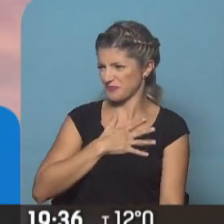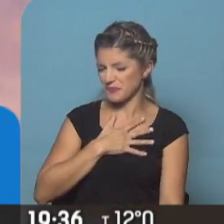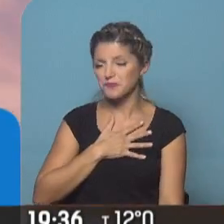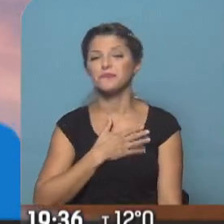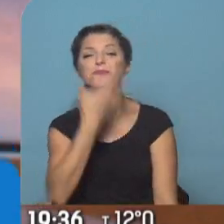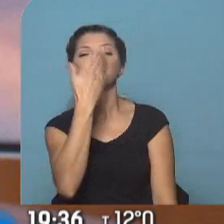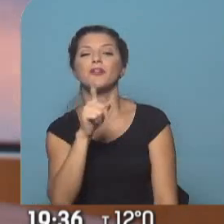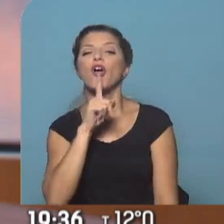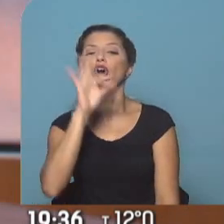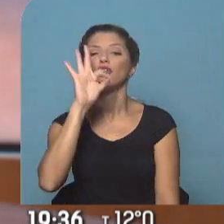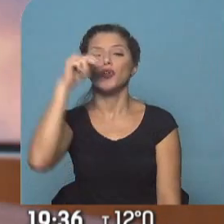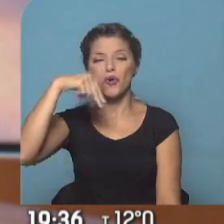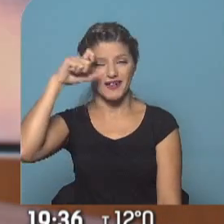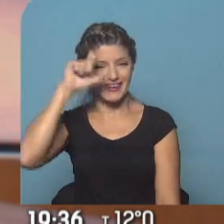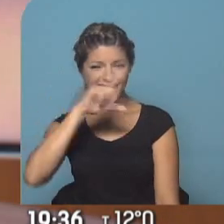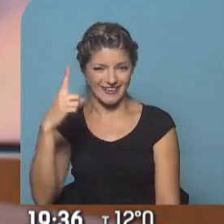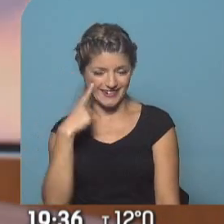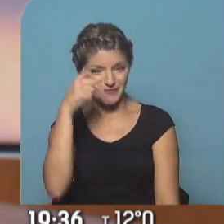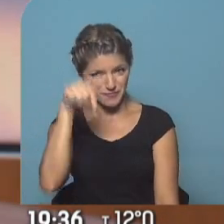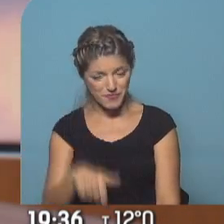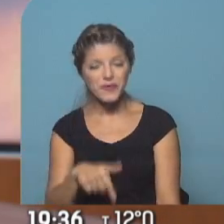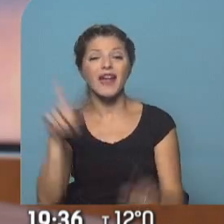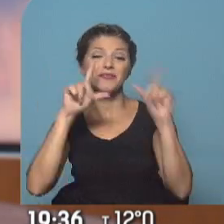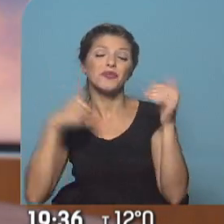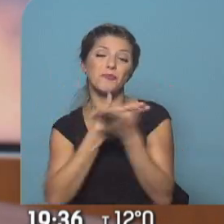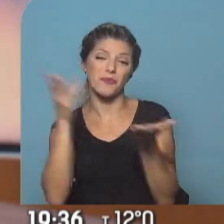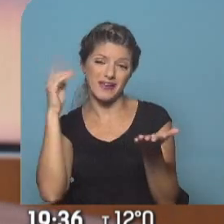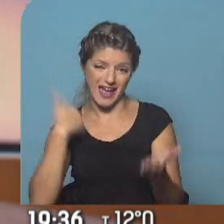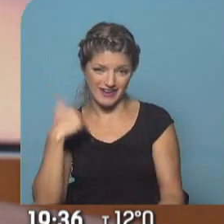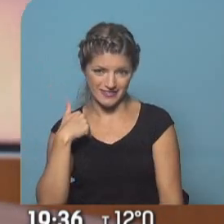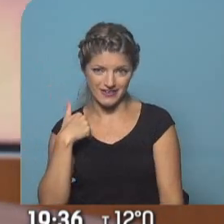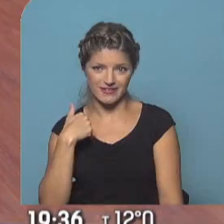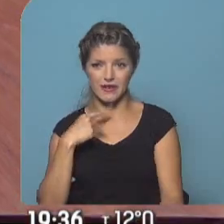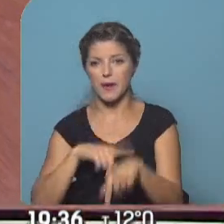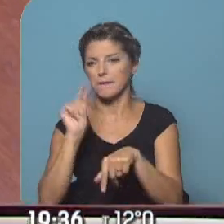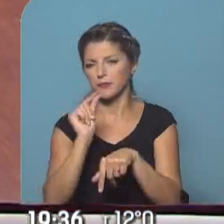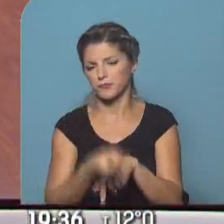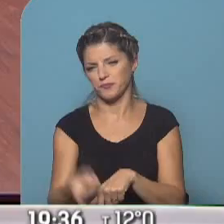Luis Tonelli, aquí en el noticiero central de la televisión pública argentina, donde ya seguimos.